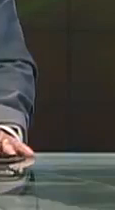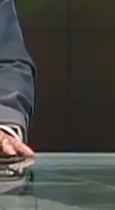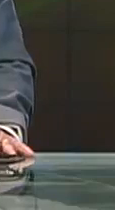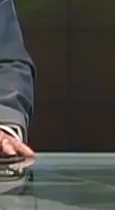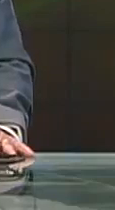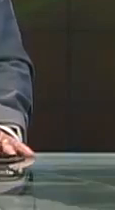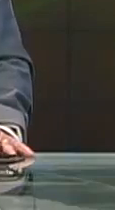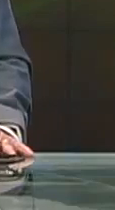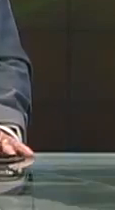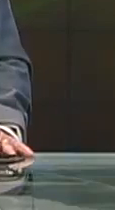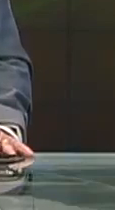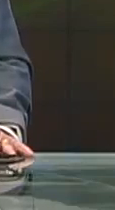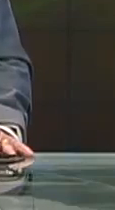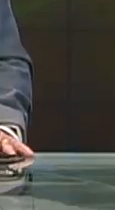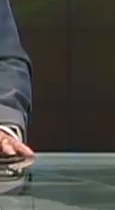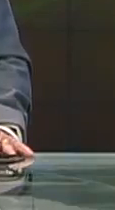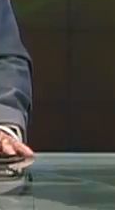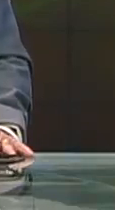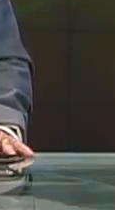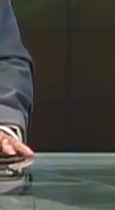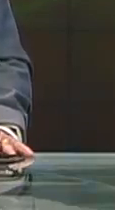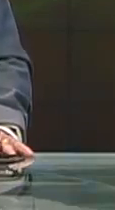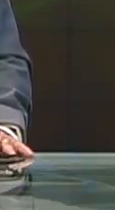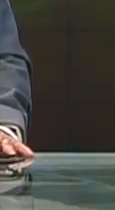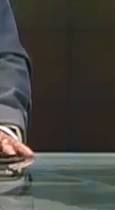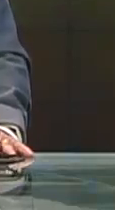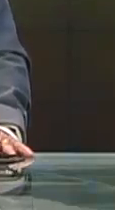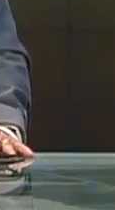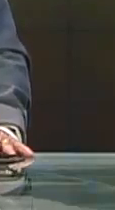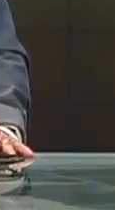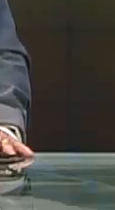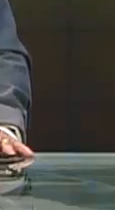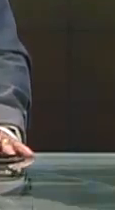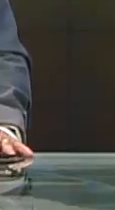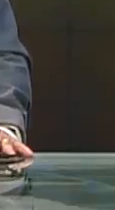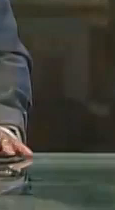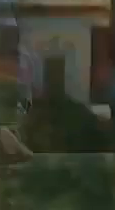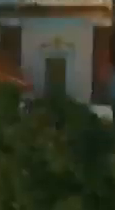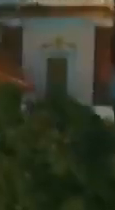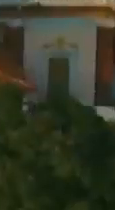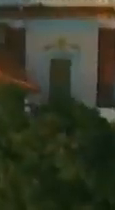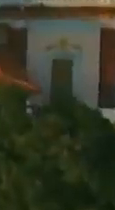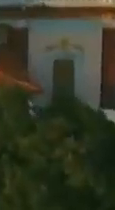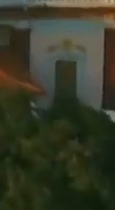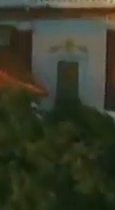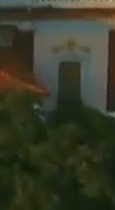pero vamos a esta hora desde el puesto de comando presidencial. Veamos.